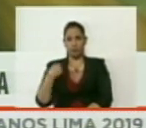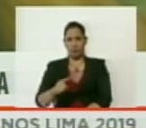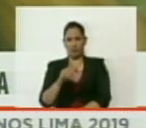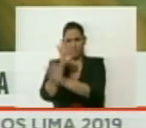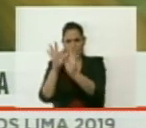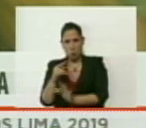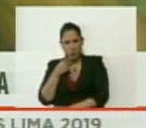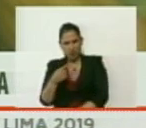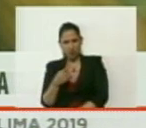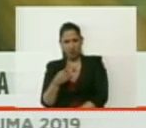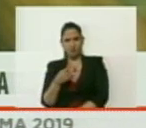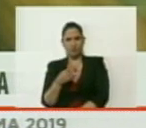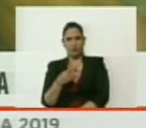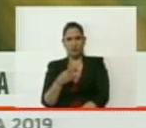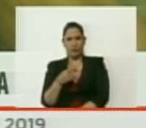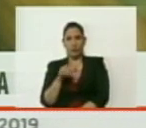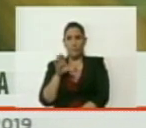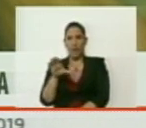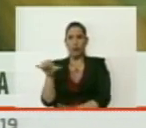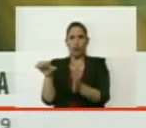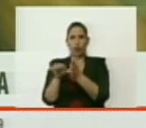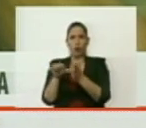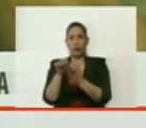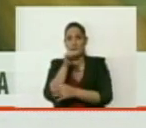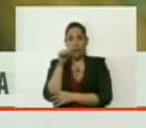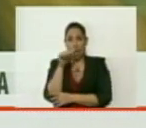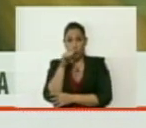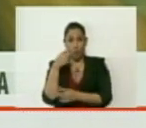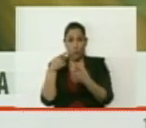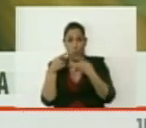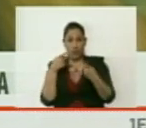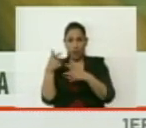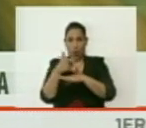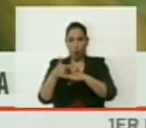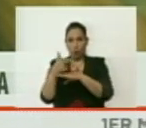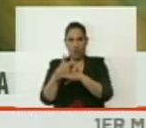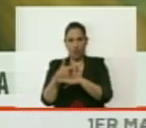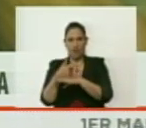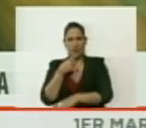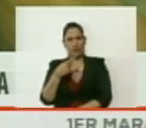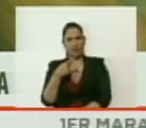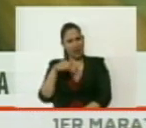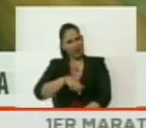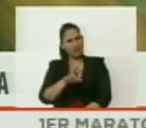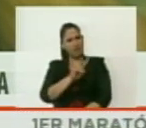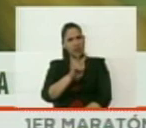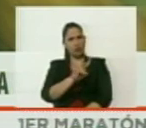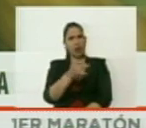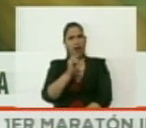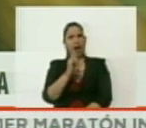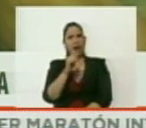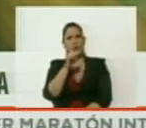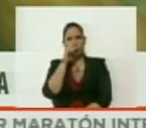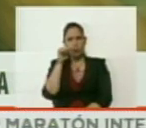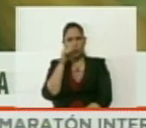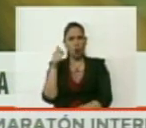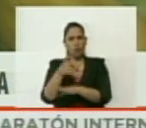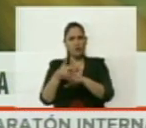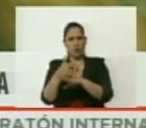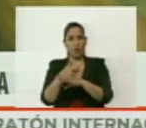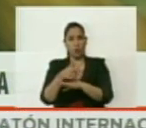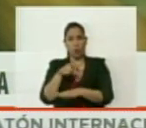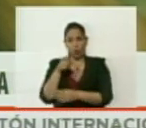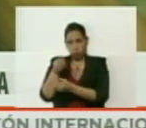tupé del país donde la narcopolítica gobierna, de decir que en Venezuela hay un narcogobierno. Ellos son